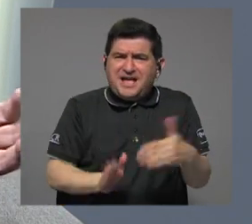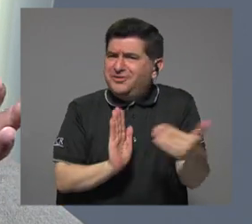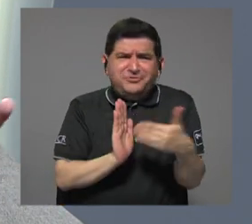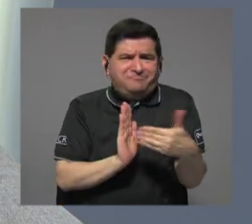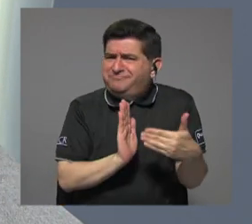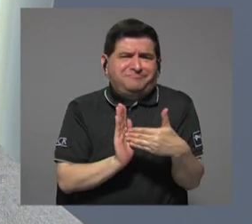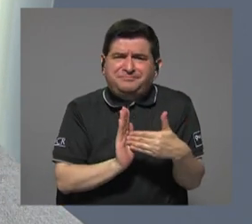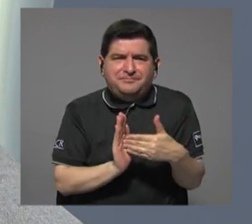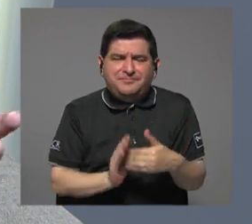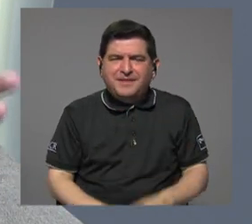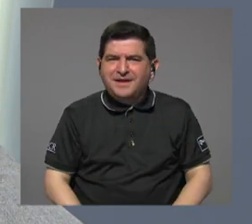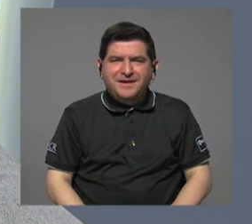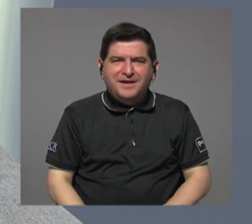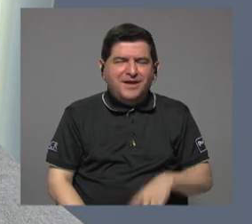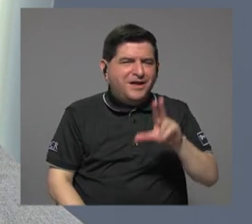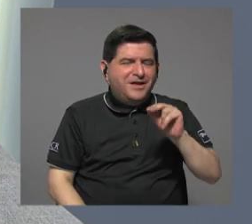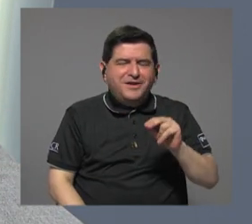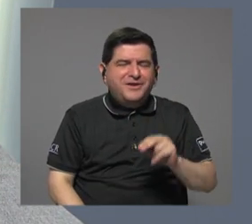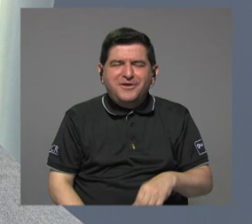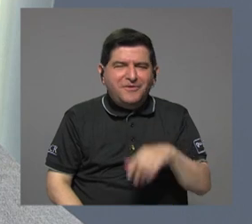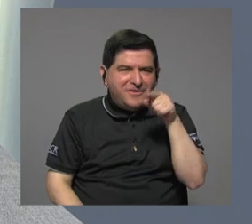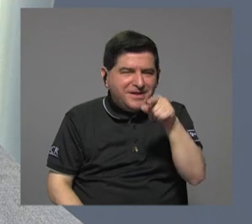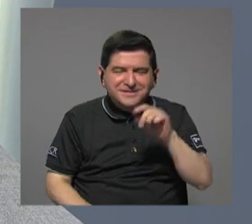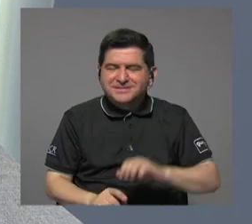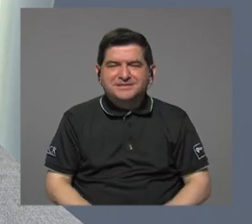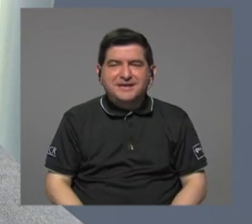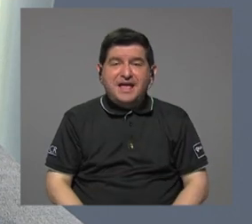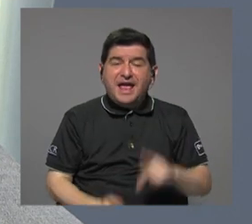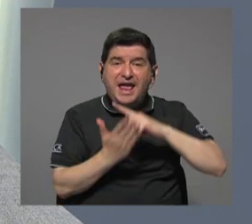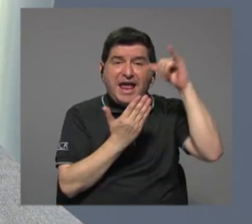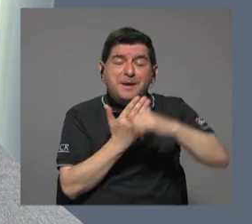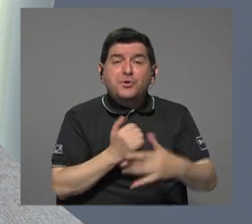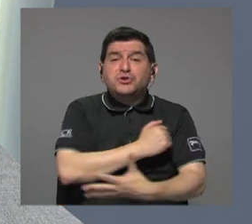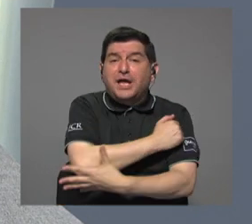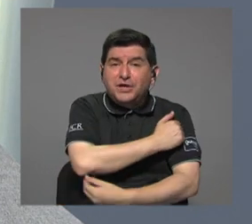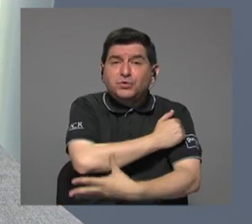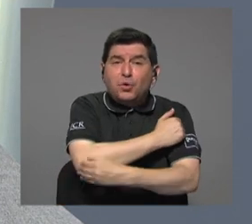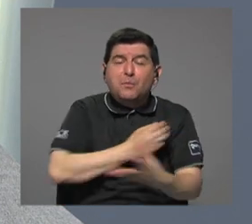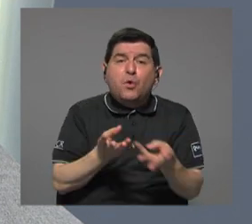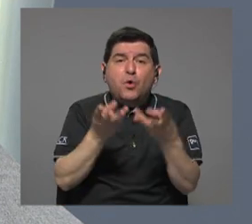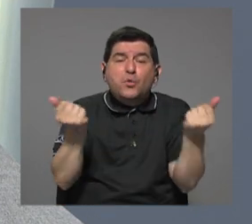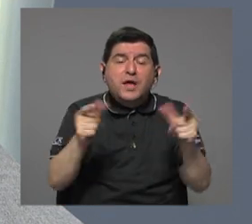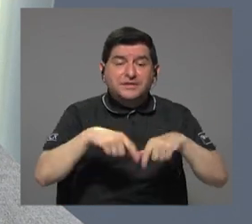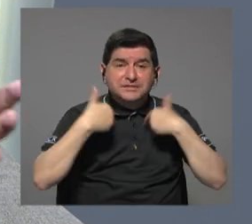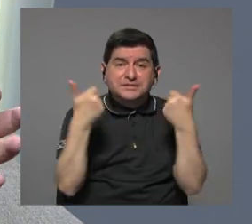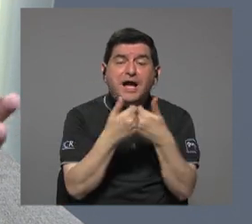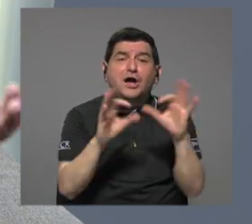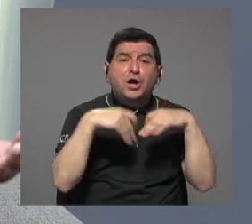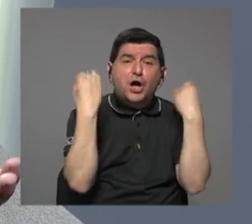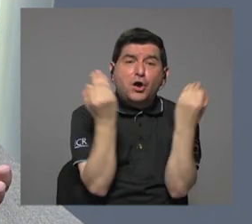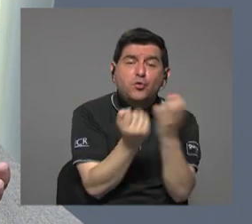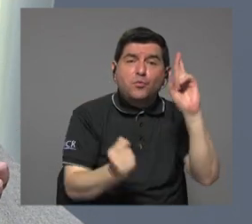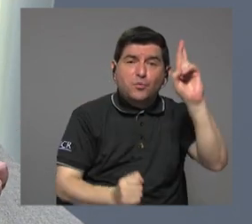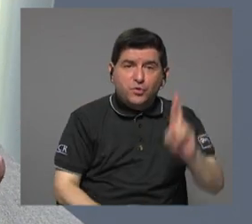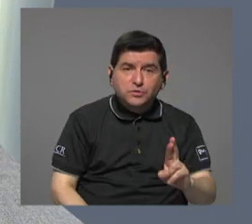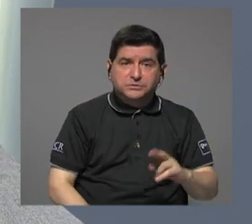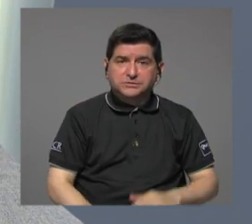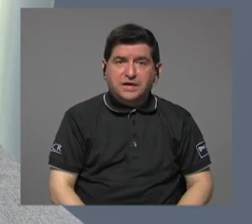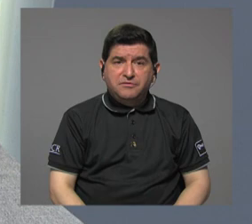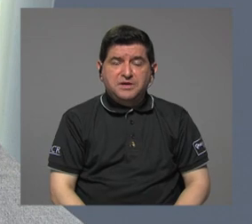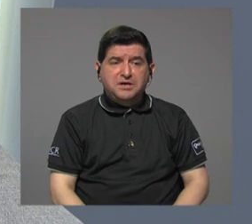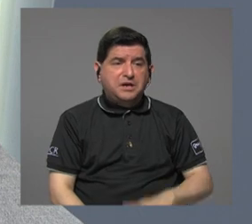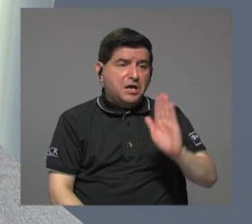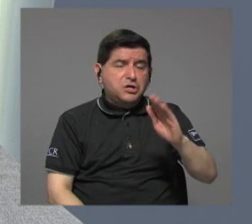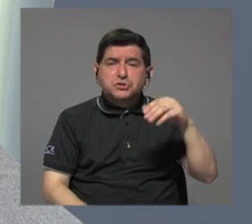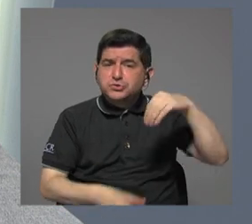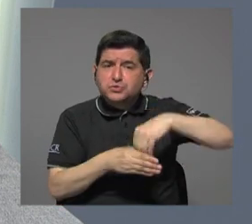o sea tienen que es engañarse porque este proyecto va dirigido a atacar y empobrecer a un grupo de familias costarricenses que ganan